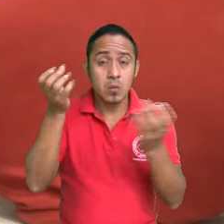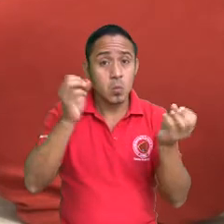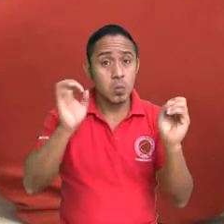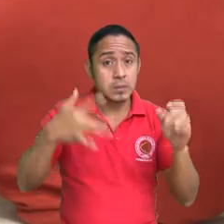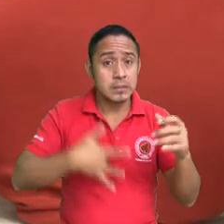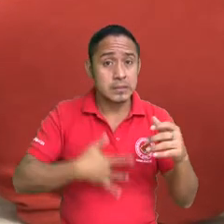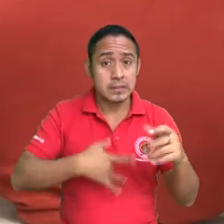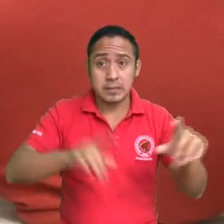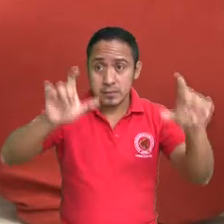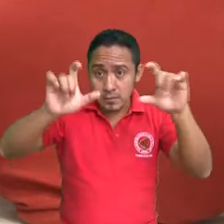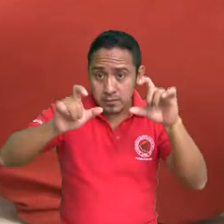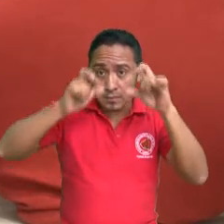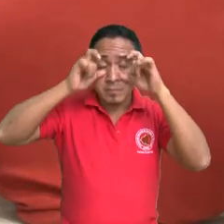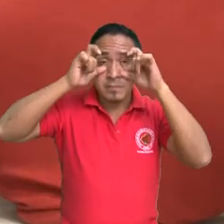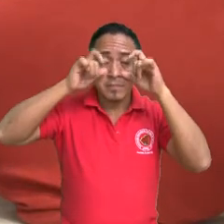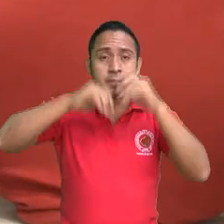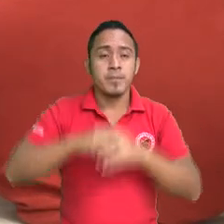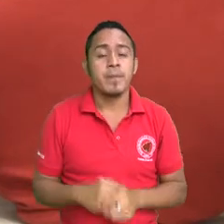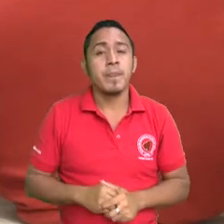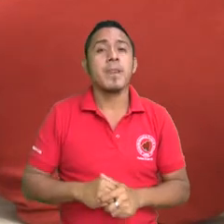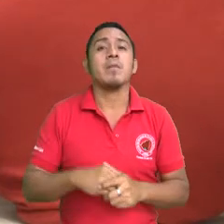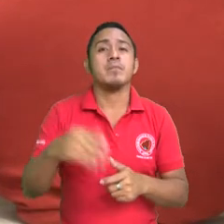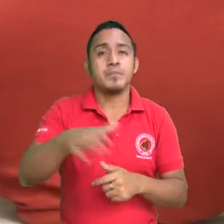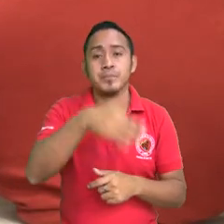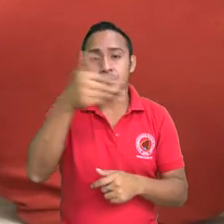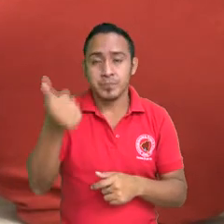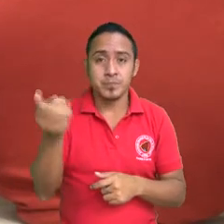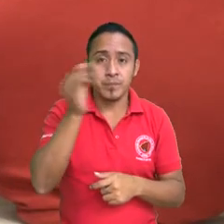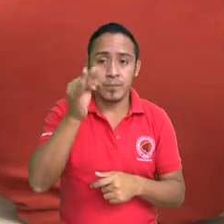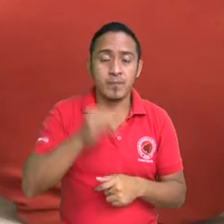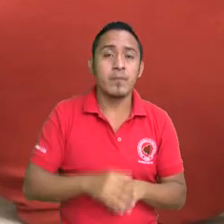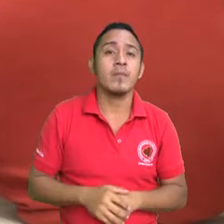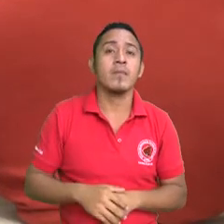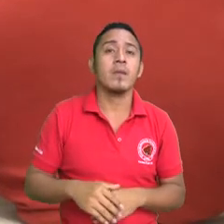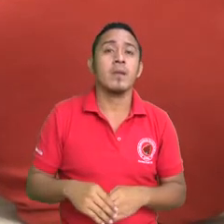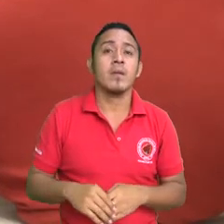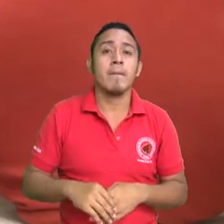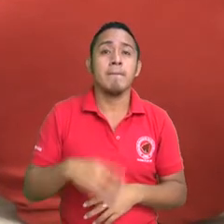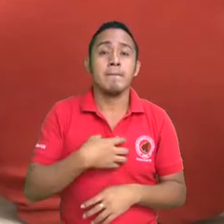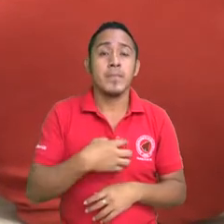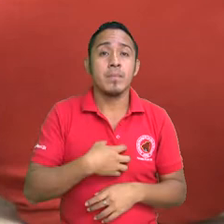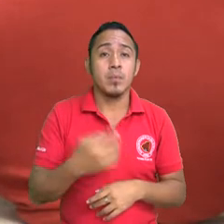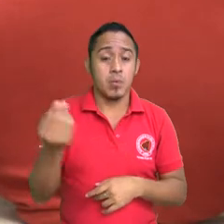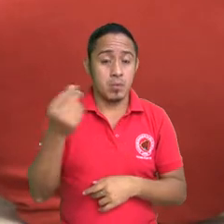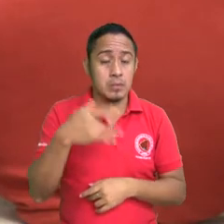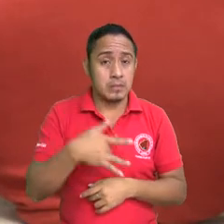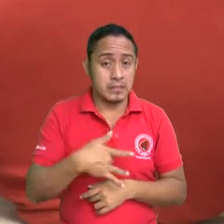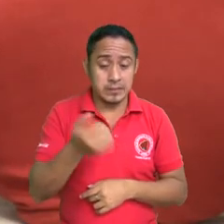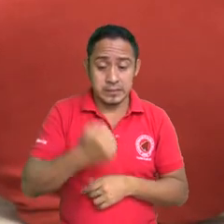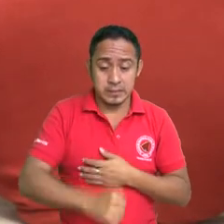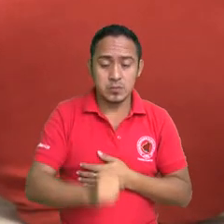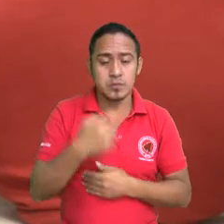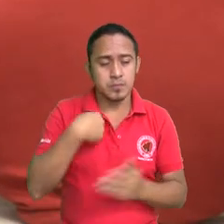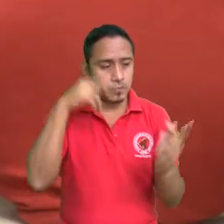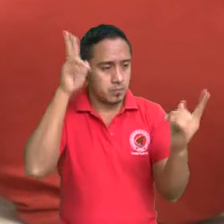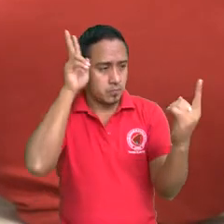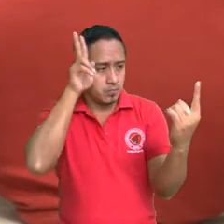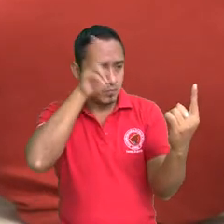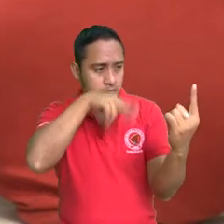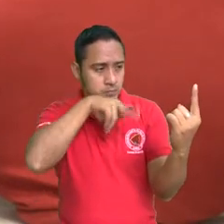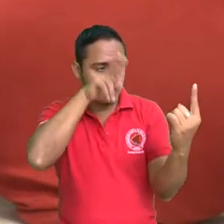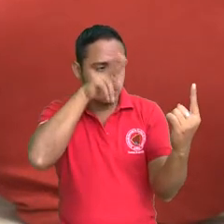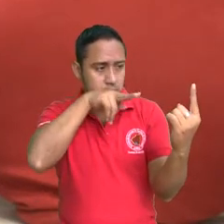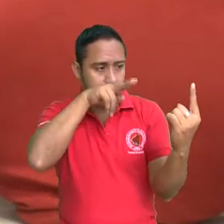lentes. Otro de los signos que pueden notar los papás es cuando sus hijos están viendo fijamente algún objeto o el